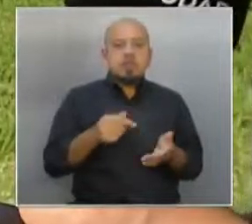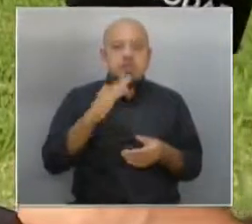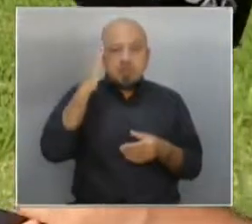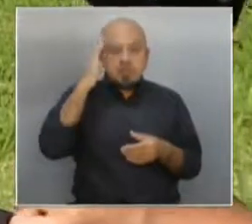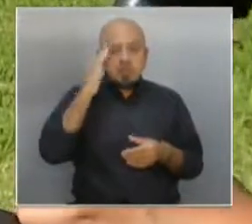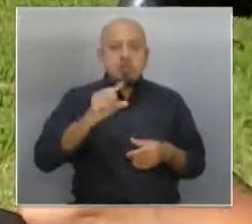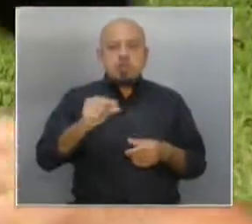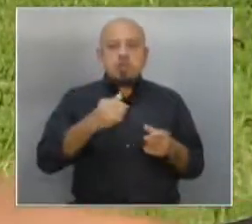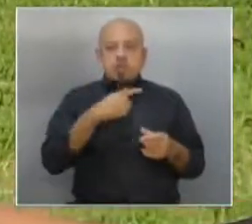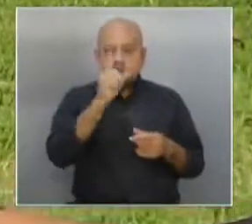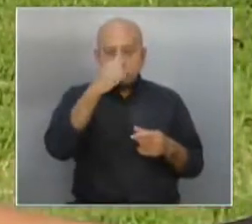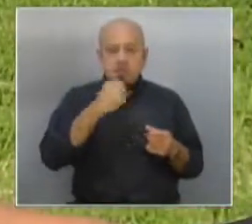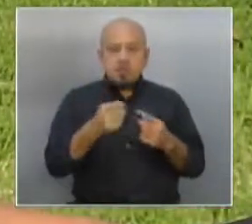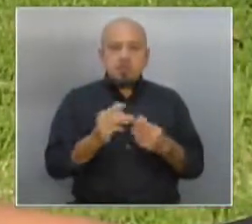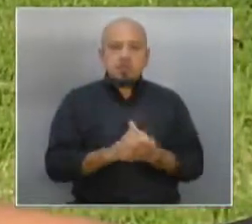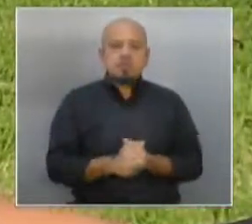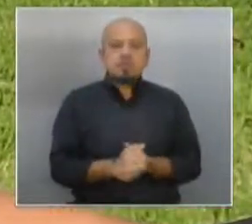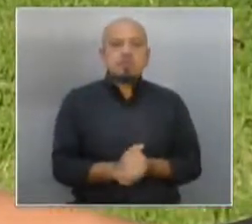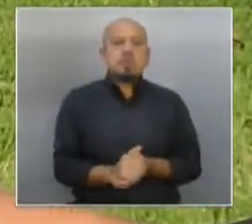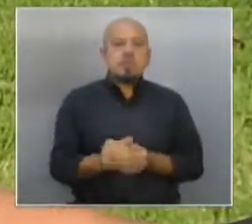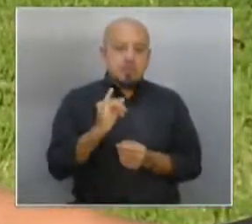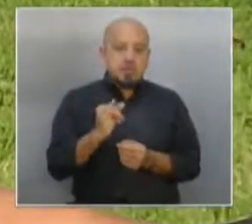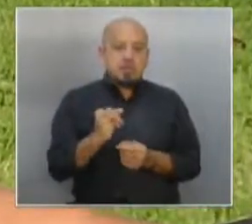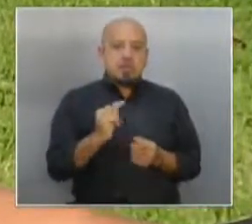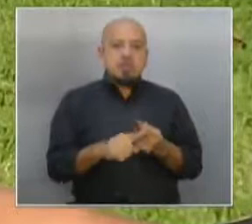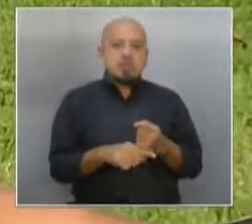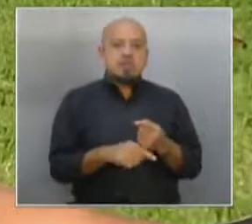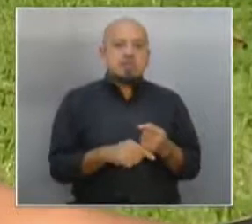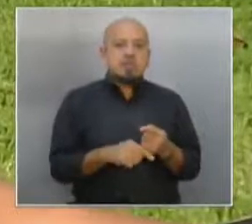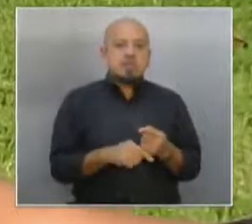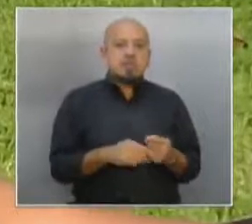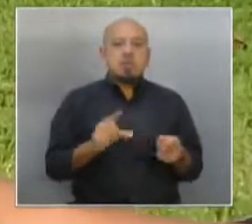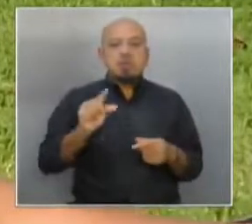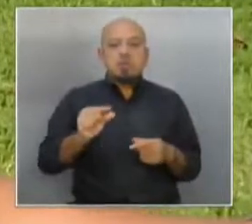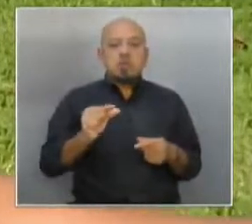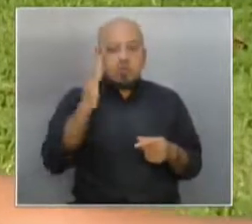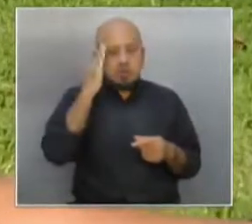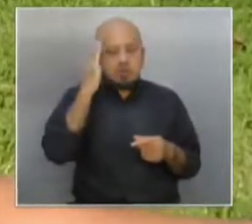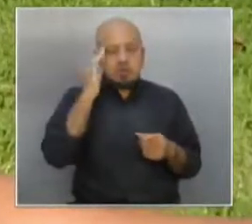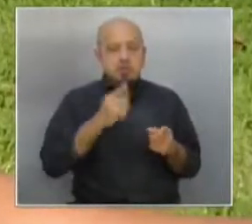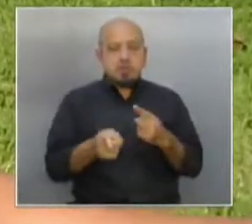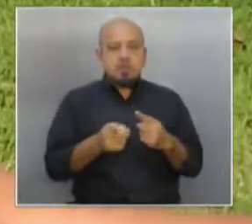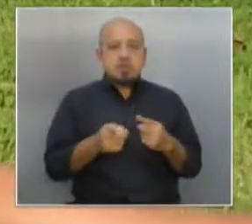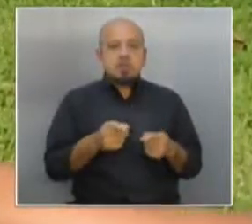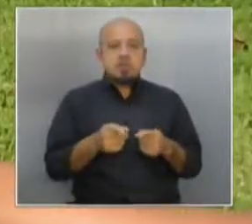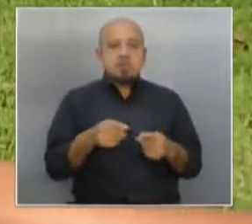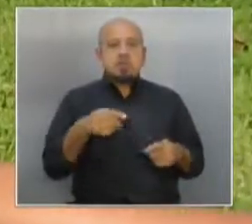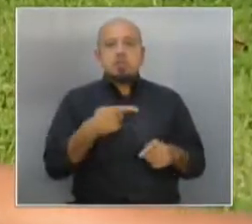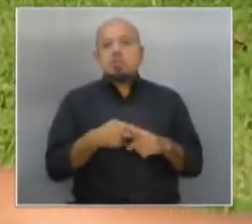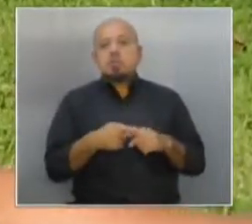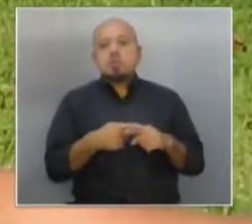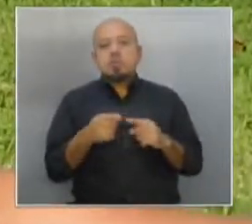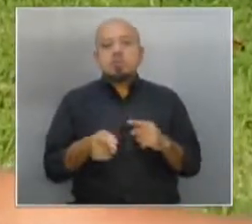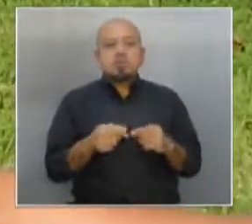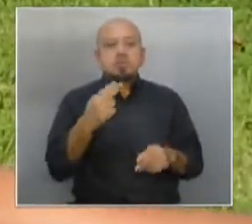de este Montevideo rural? Sí, sí, por supuesto. Sí, sí. Es poco lo que se sabe. Acá es una cuchilla. Se